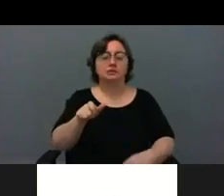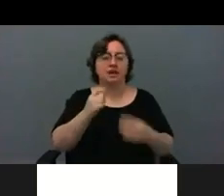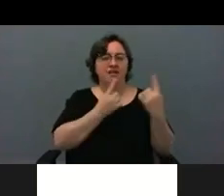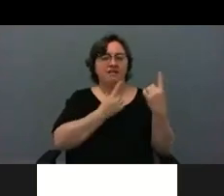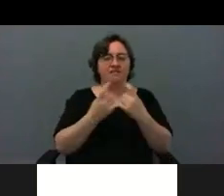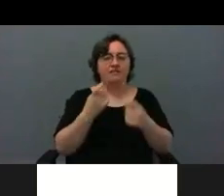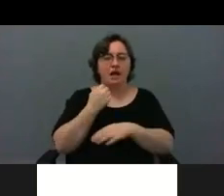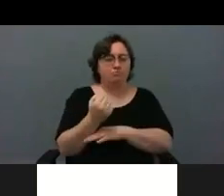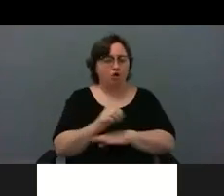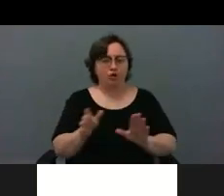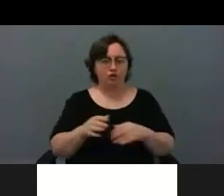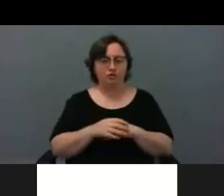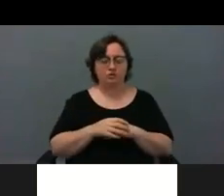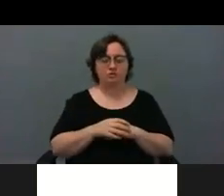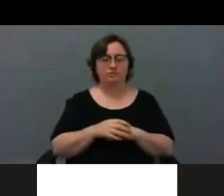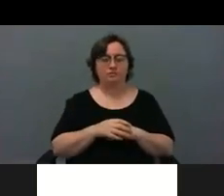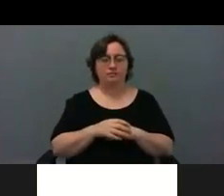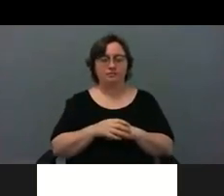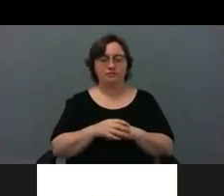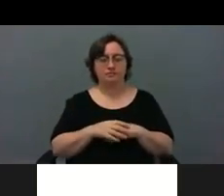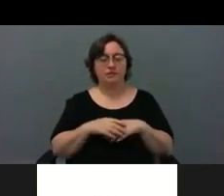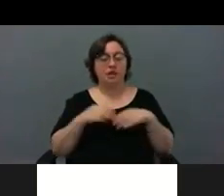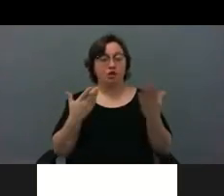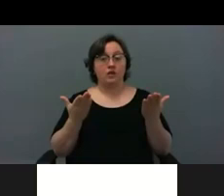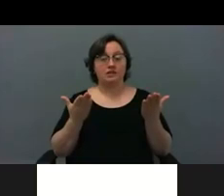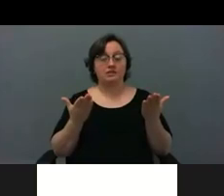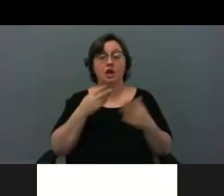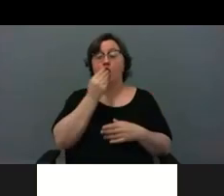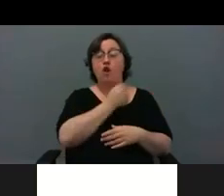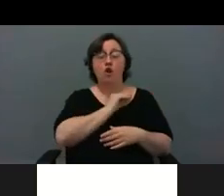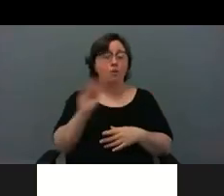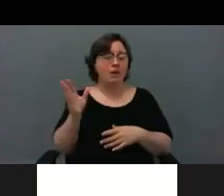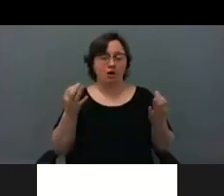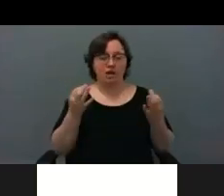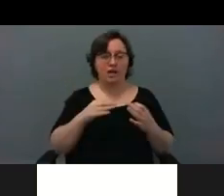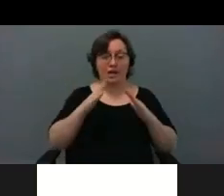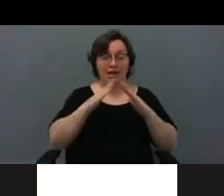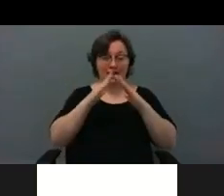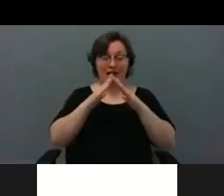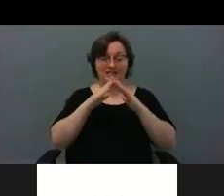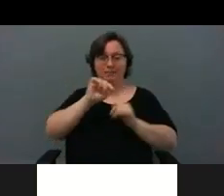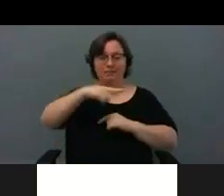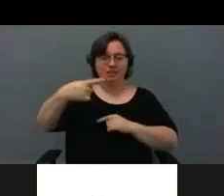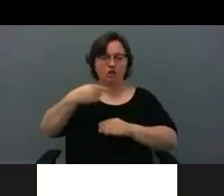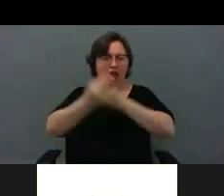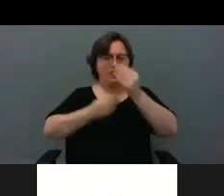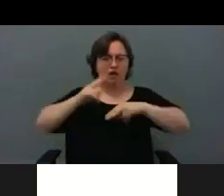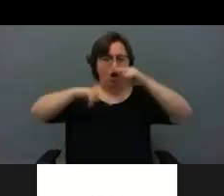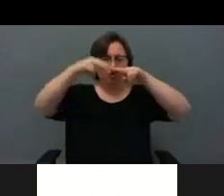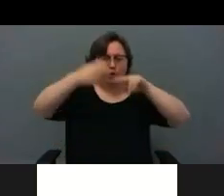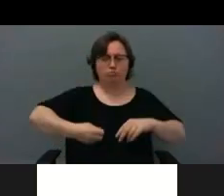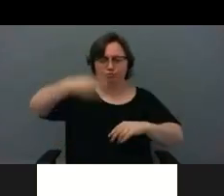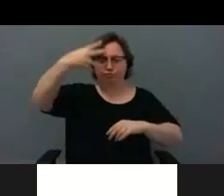necesita apoyos. Y entonces lo ideal sería que las viviendas se hiciesen para las